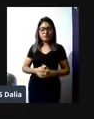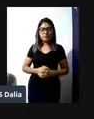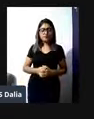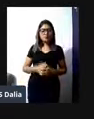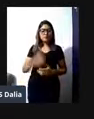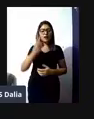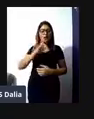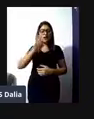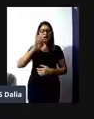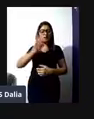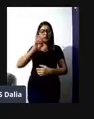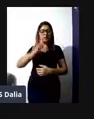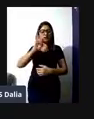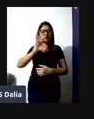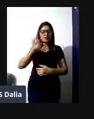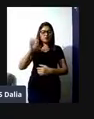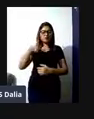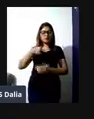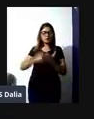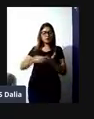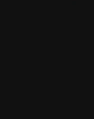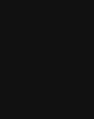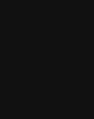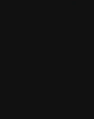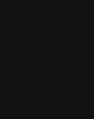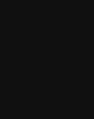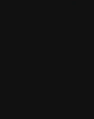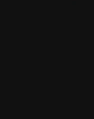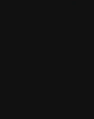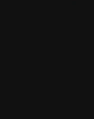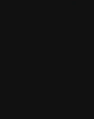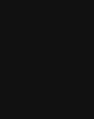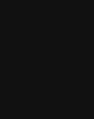ver si, no sé si...